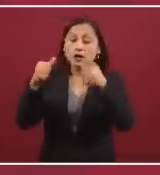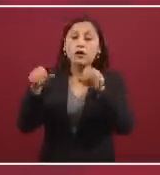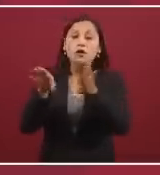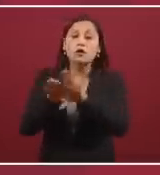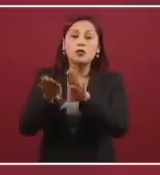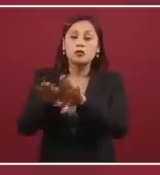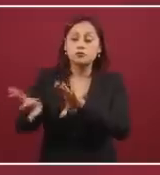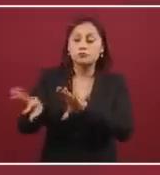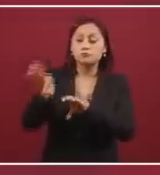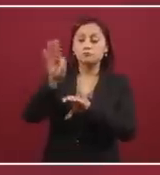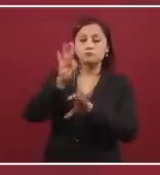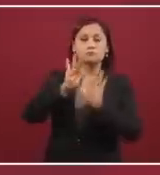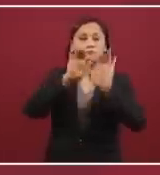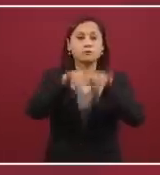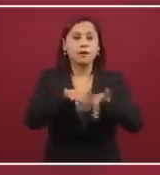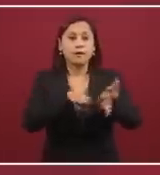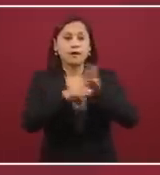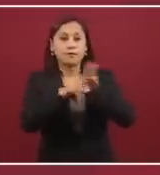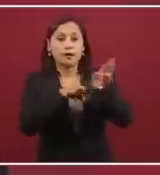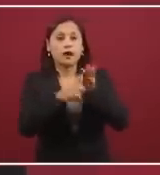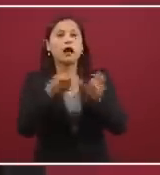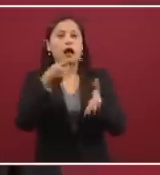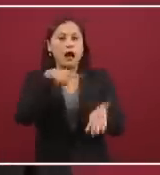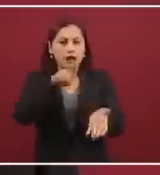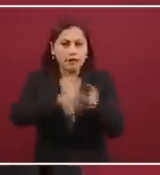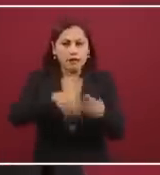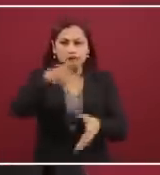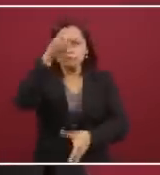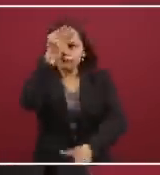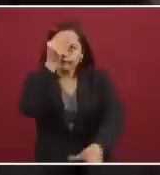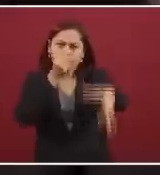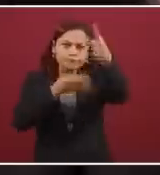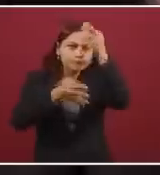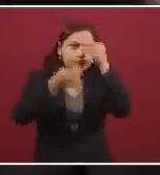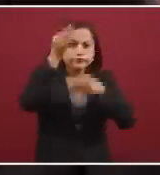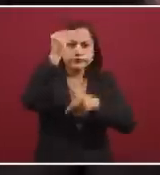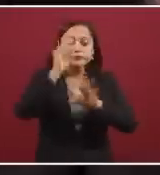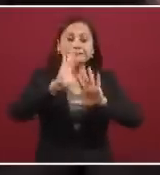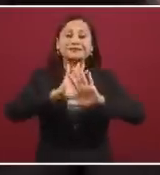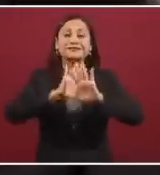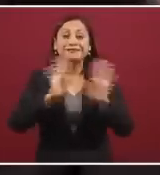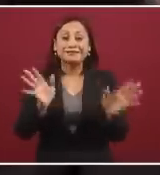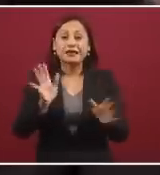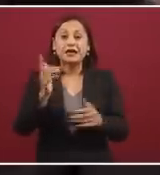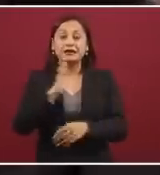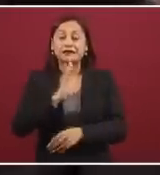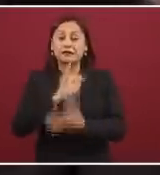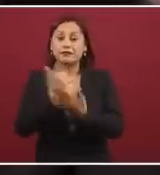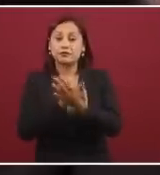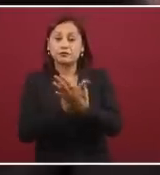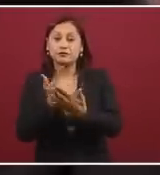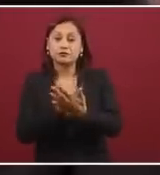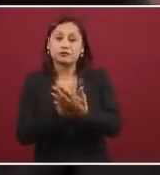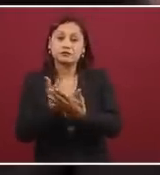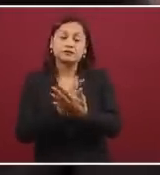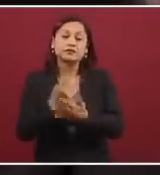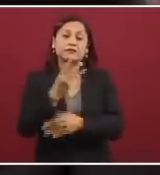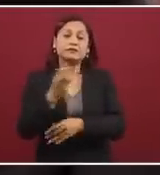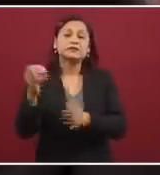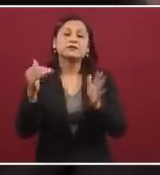ya son 600 mil jóvenes que están trabajando de aprendices y van a ser un millón